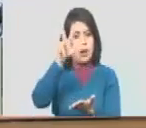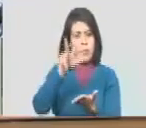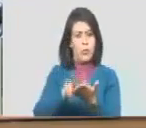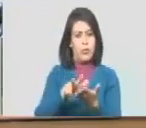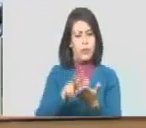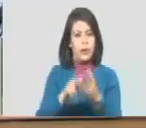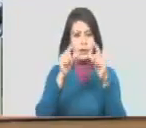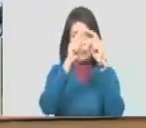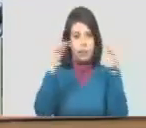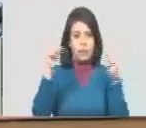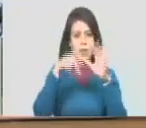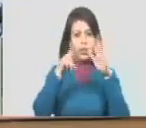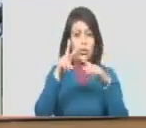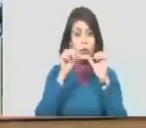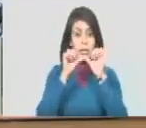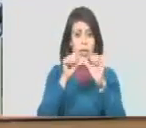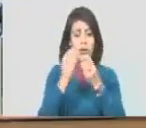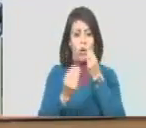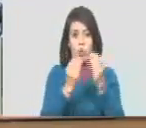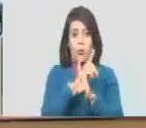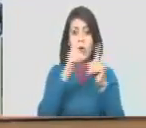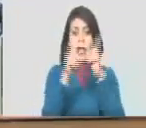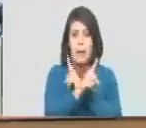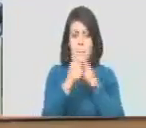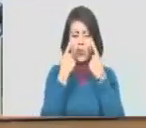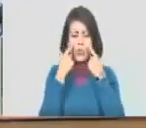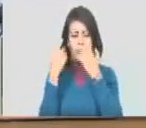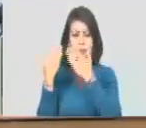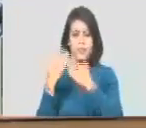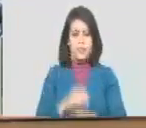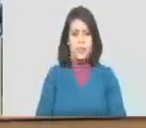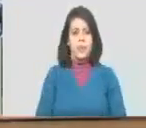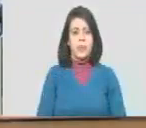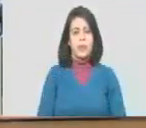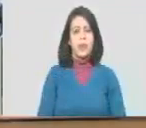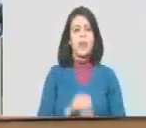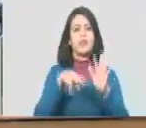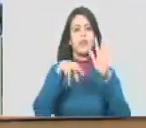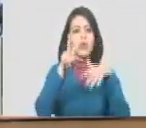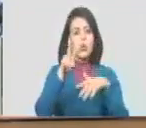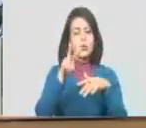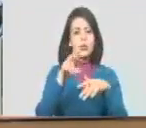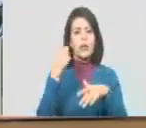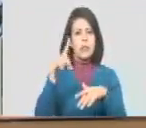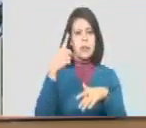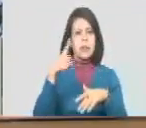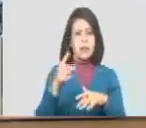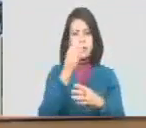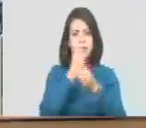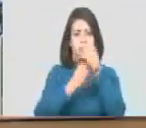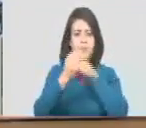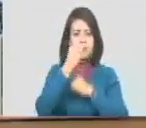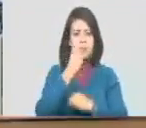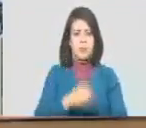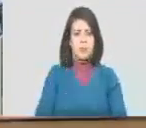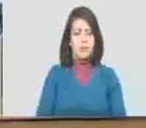el epígrafe 12, quedando redactado de la siguiente manera. Epígrafe, derecho a la